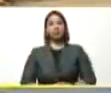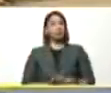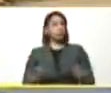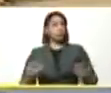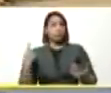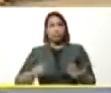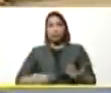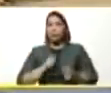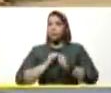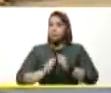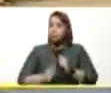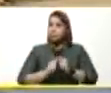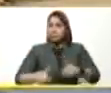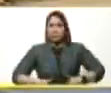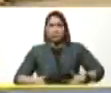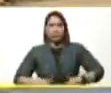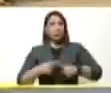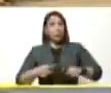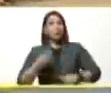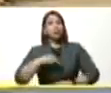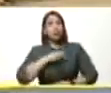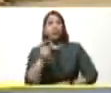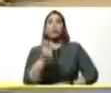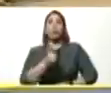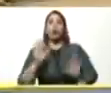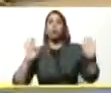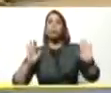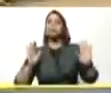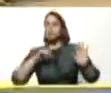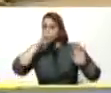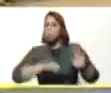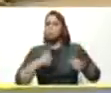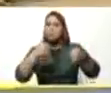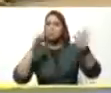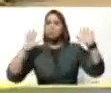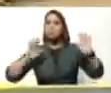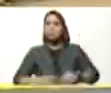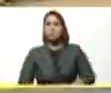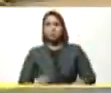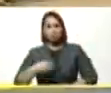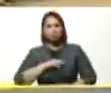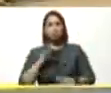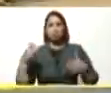pariendo la platica, pero la parimos. Y la parimos con gusto. La parimos